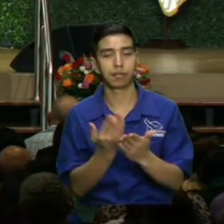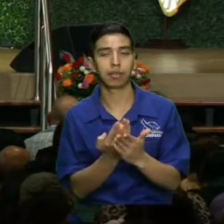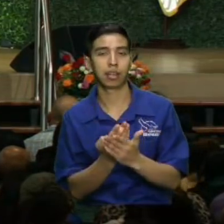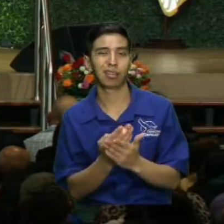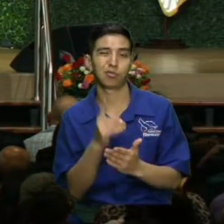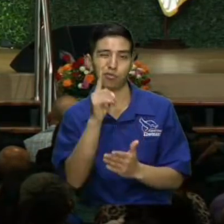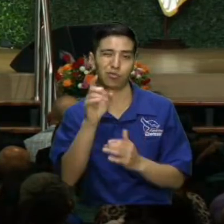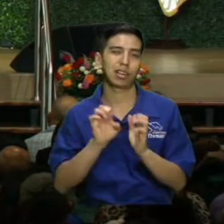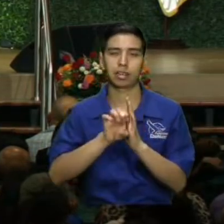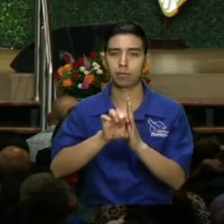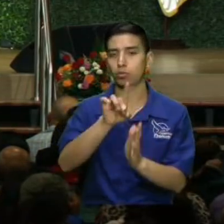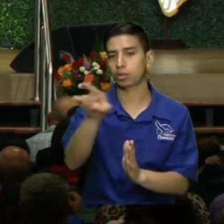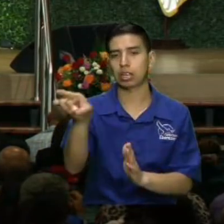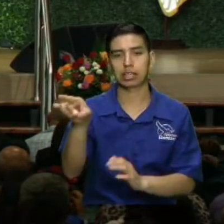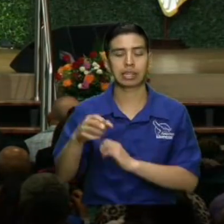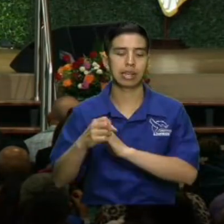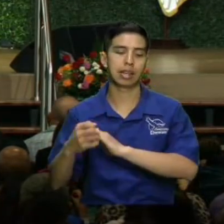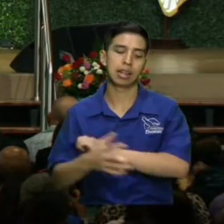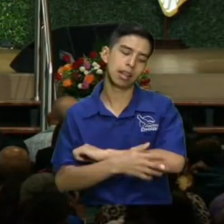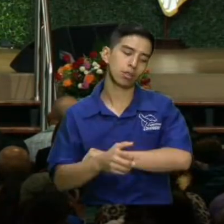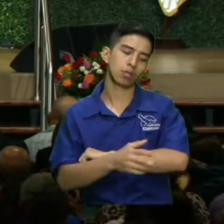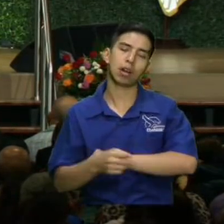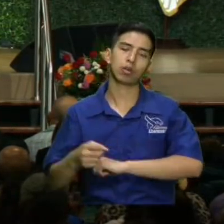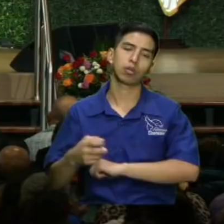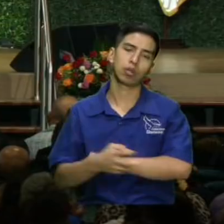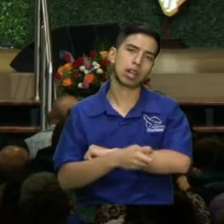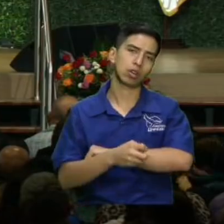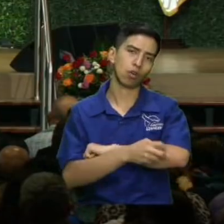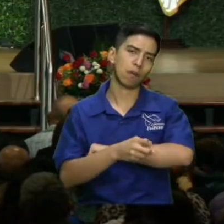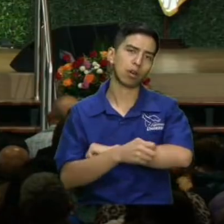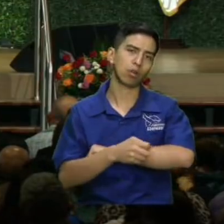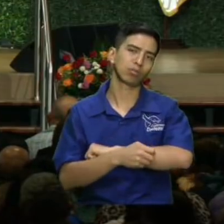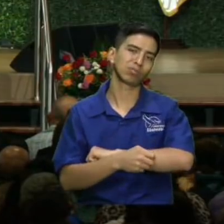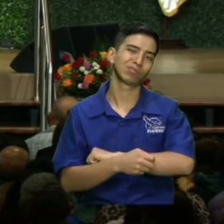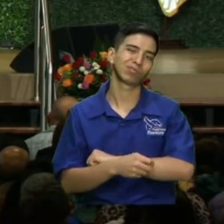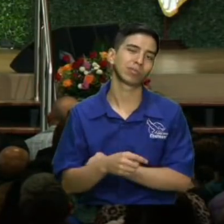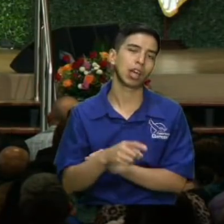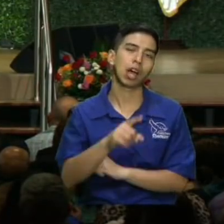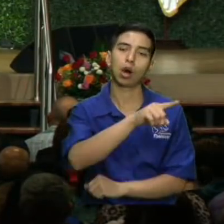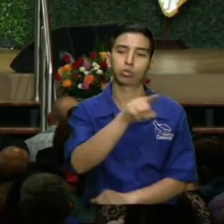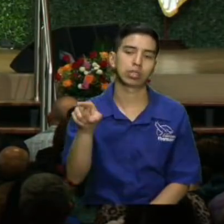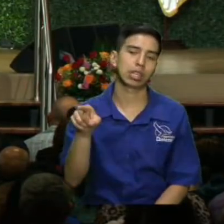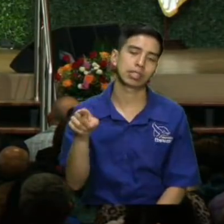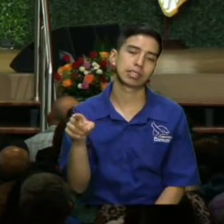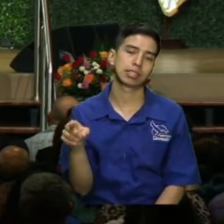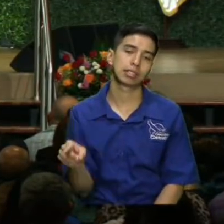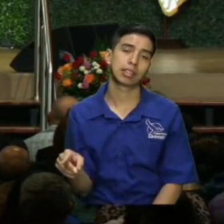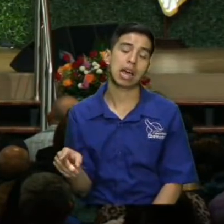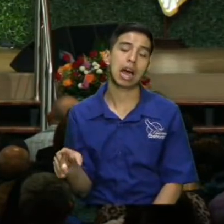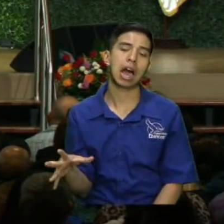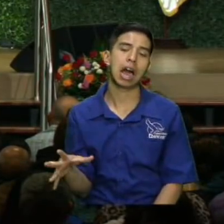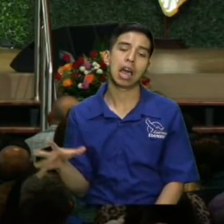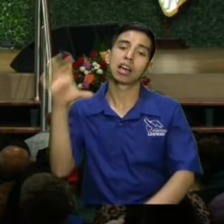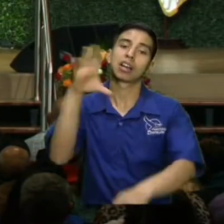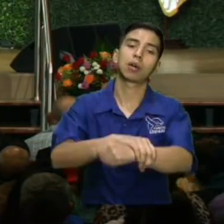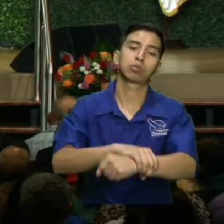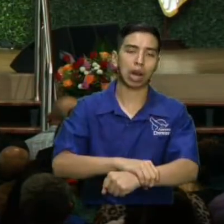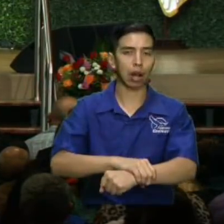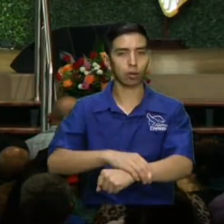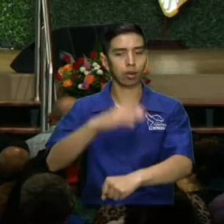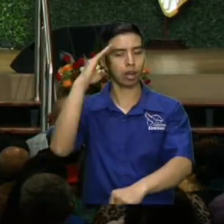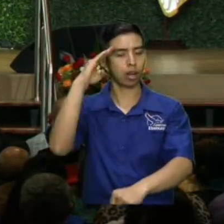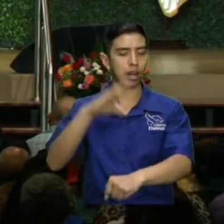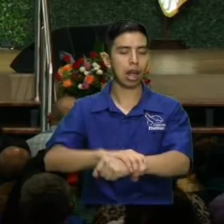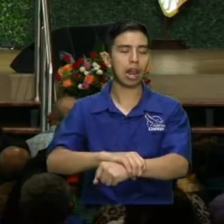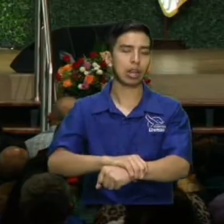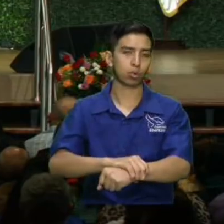Y en medio de todo viene al Señor y tiene el rema, el diablo, fue el ladrón, lo agarraron. Porque la Biblia dice que el